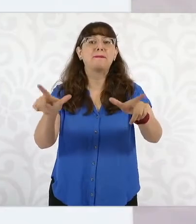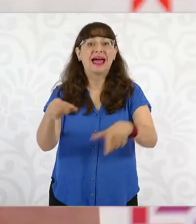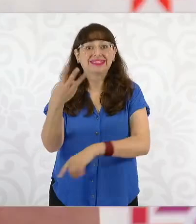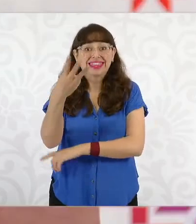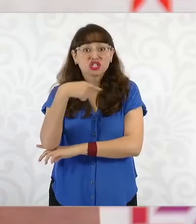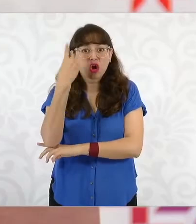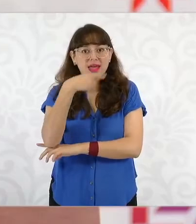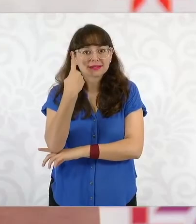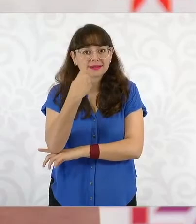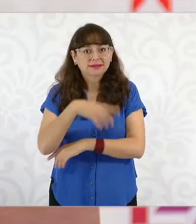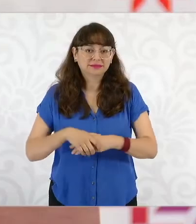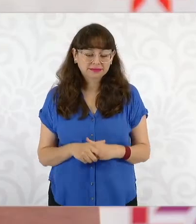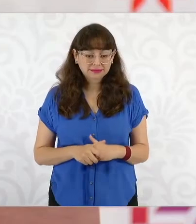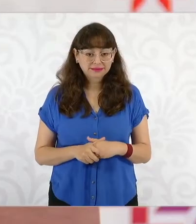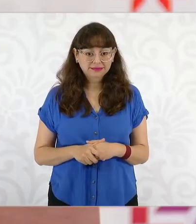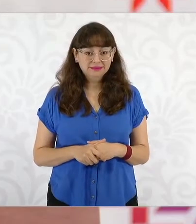horas.